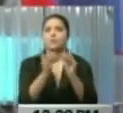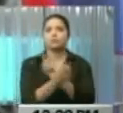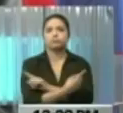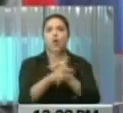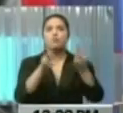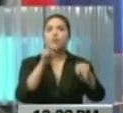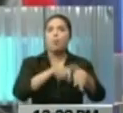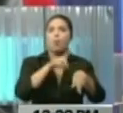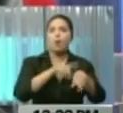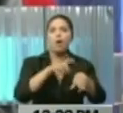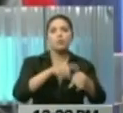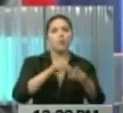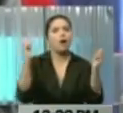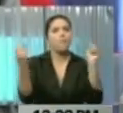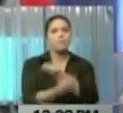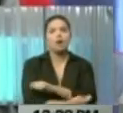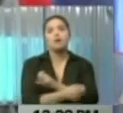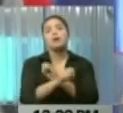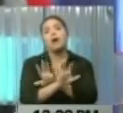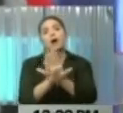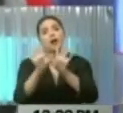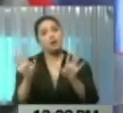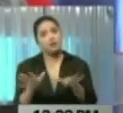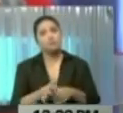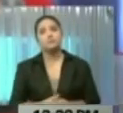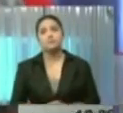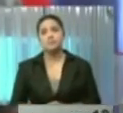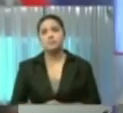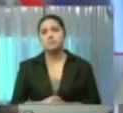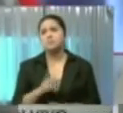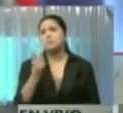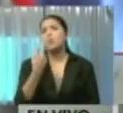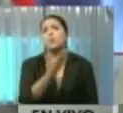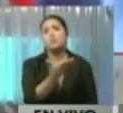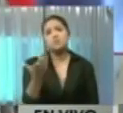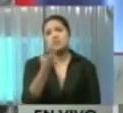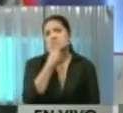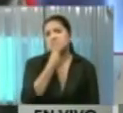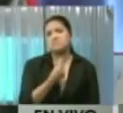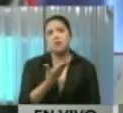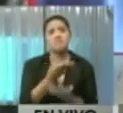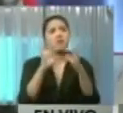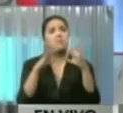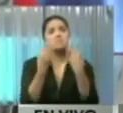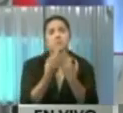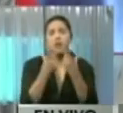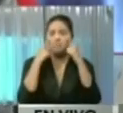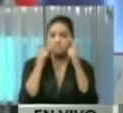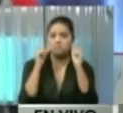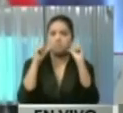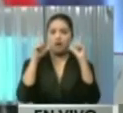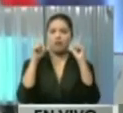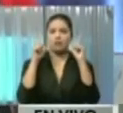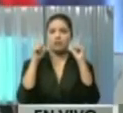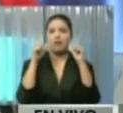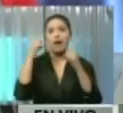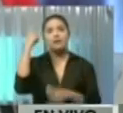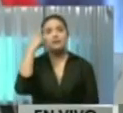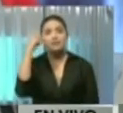nuevo horario. Y, por supuesto, también, simplemente usted, su familia, cuando se despierte el